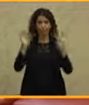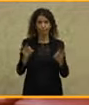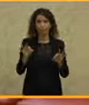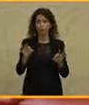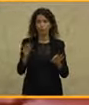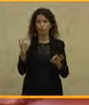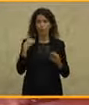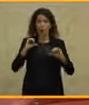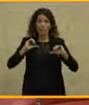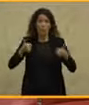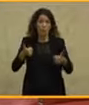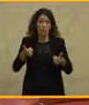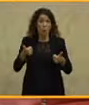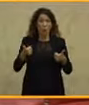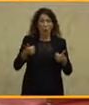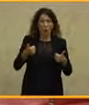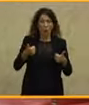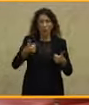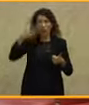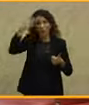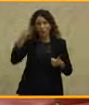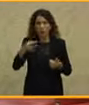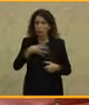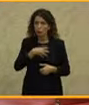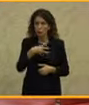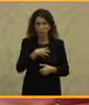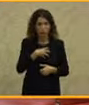Yo al principio pues no me lo podía creer, la verdad.